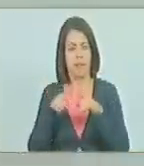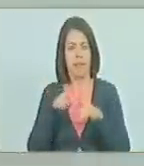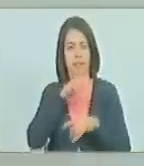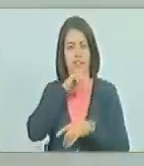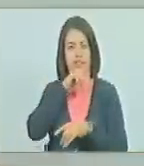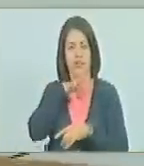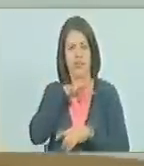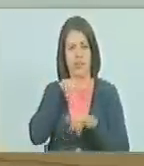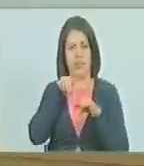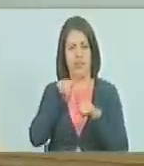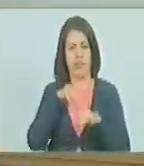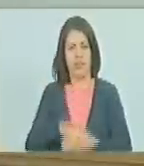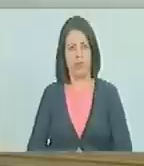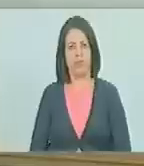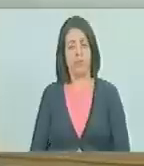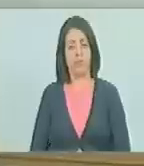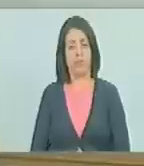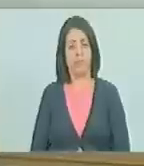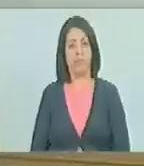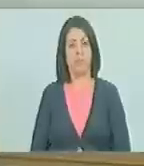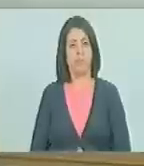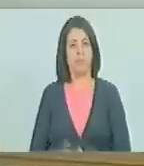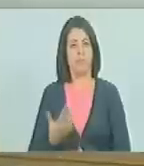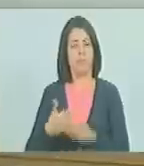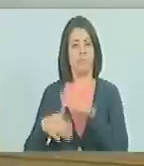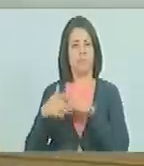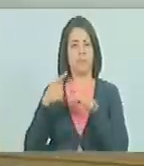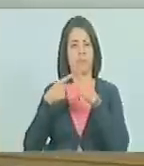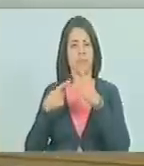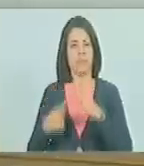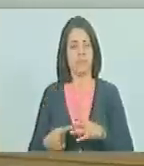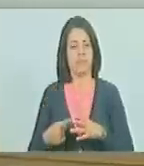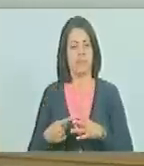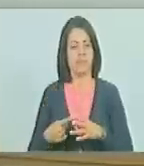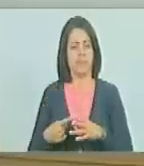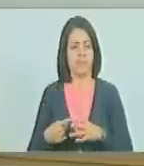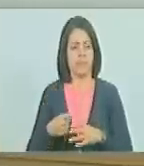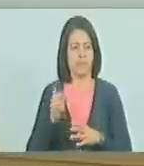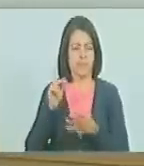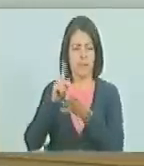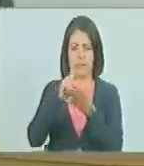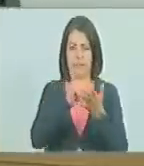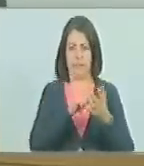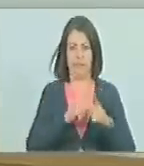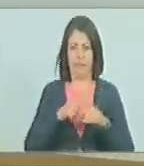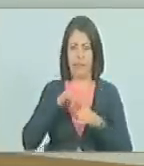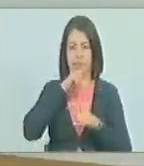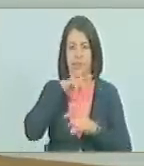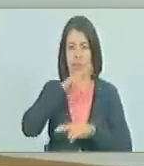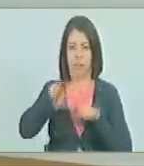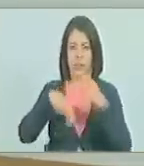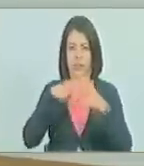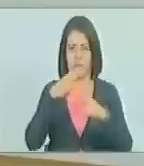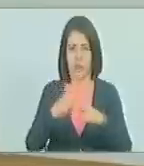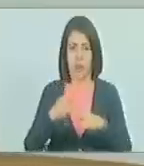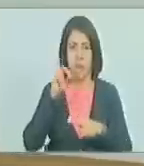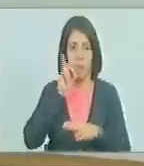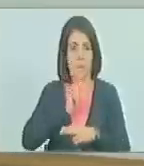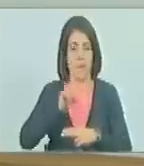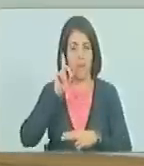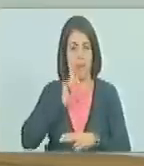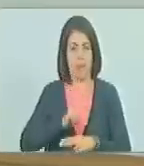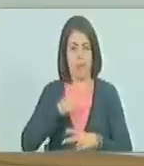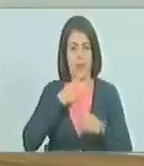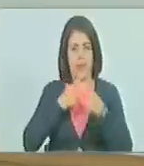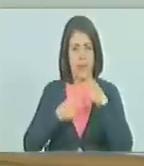episodio de la épica, y no es otra cosa que parte de la historia universal de la infamia, como lo llamó Jorge